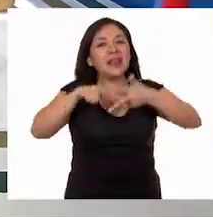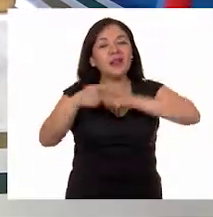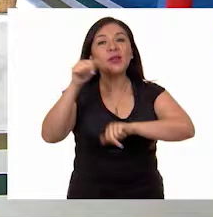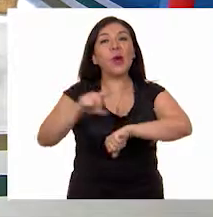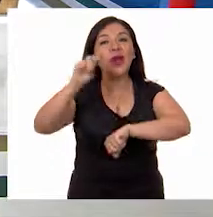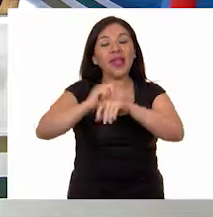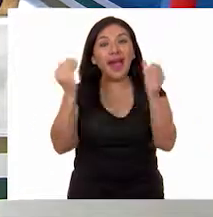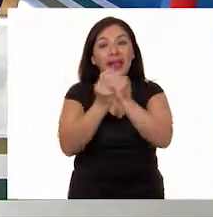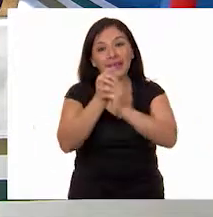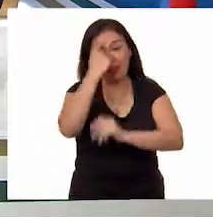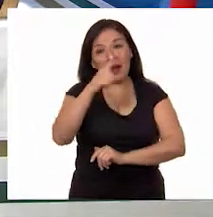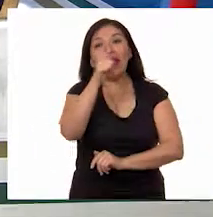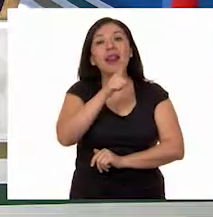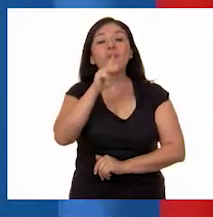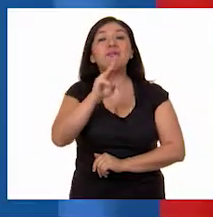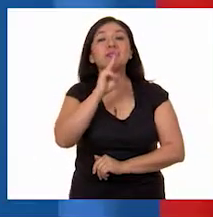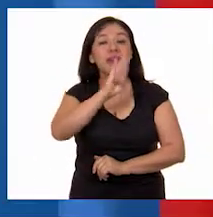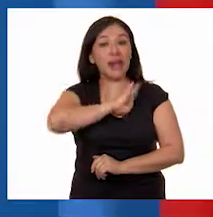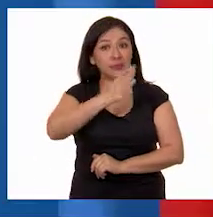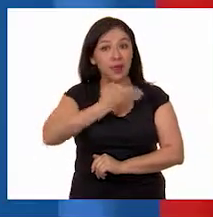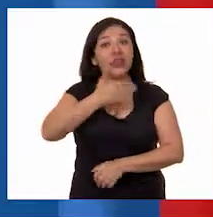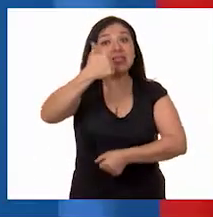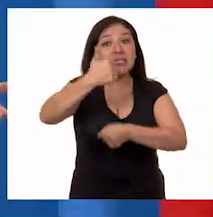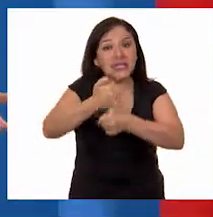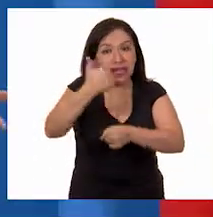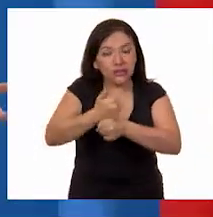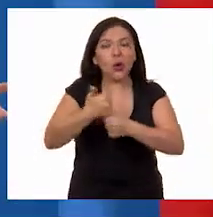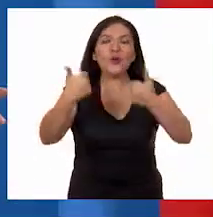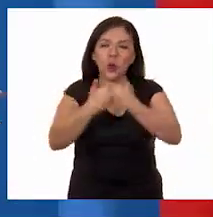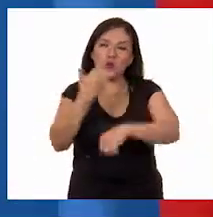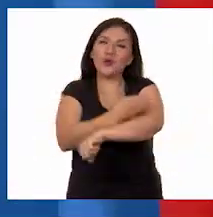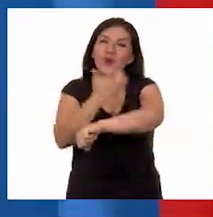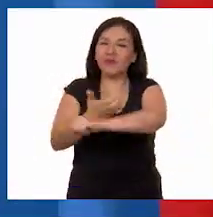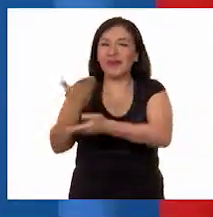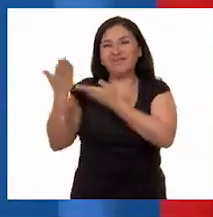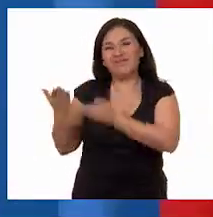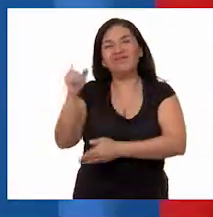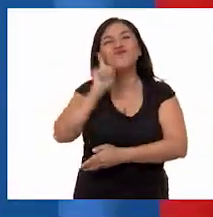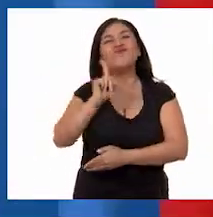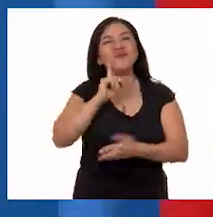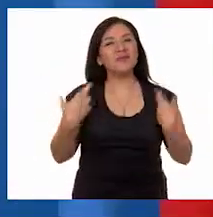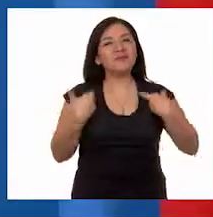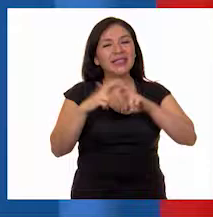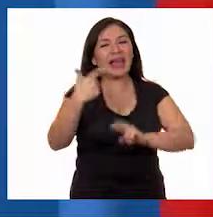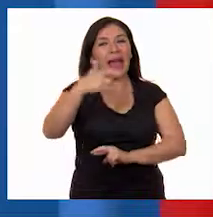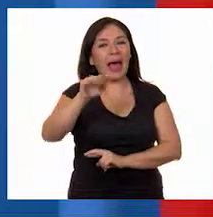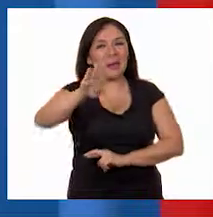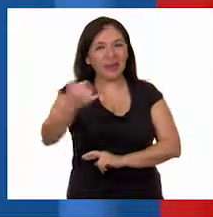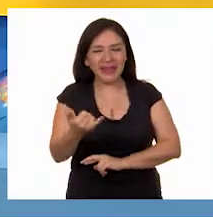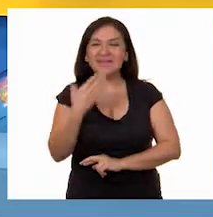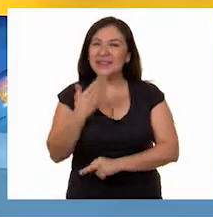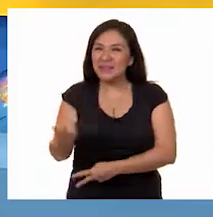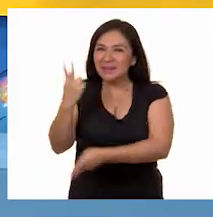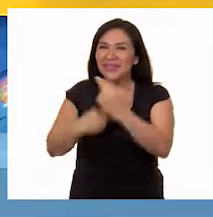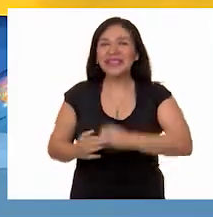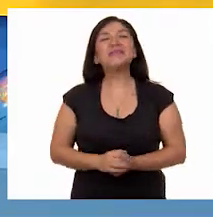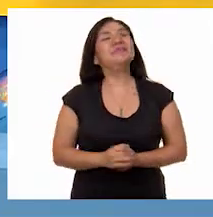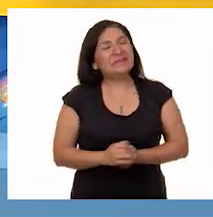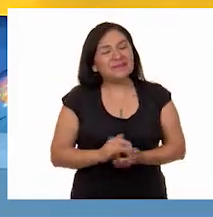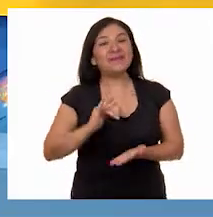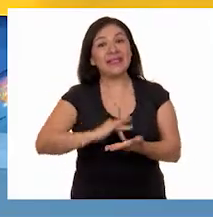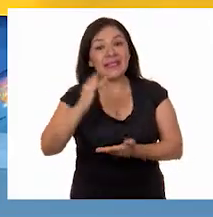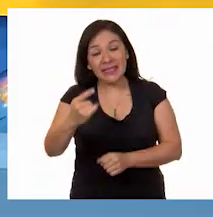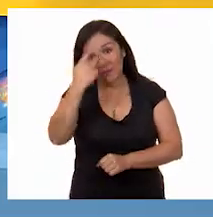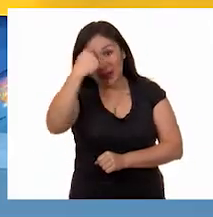esta sesión de lengua materna español para sexto grado en compañía, por supuesto, de la maestra Gaby Rivas. Bienvenida, Gaby. Muchas gracias